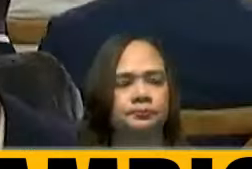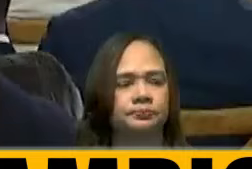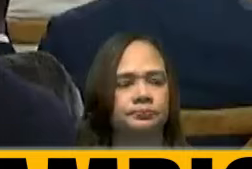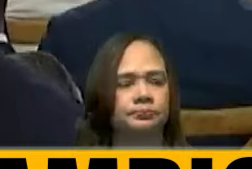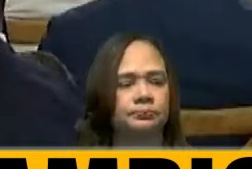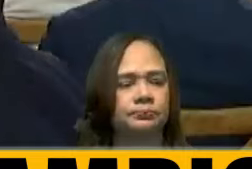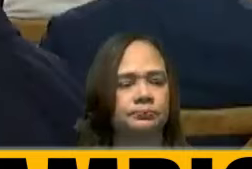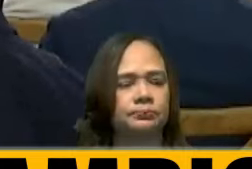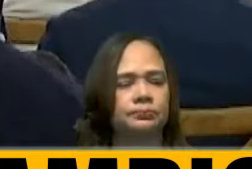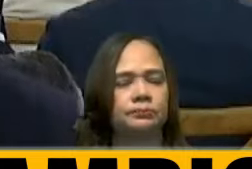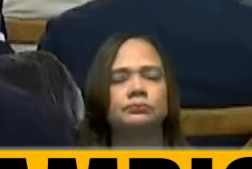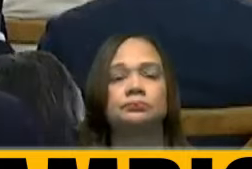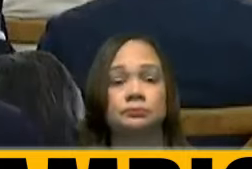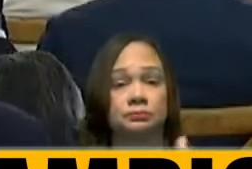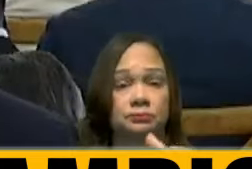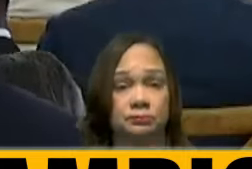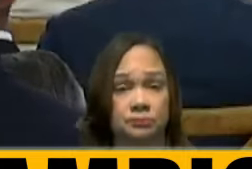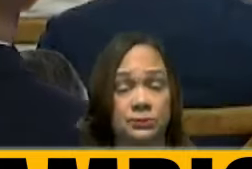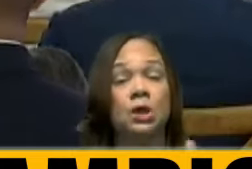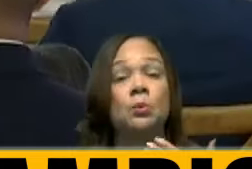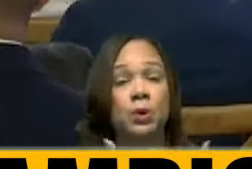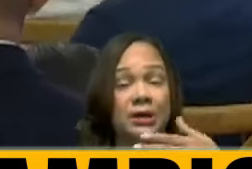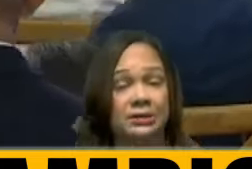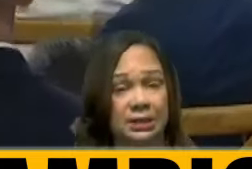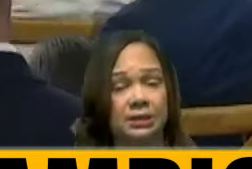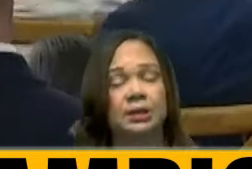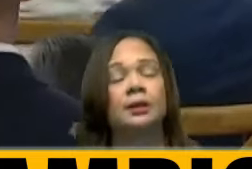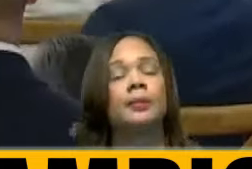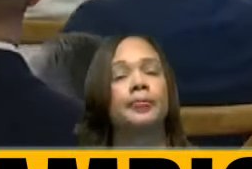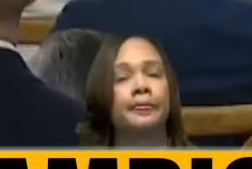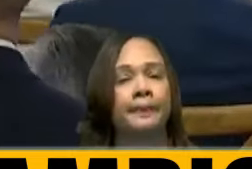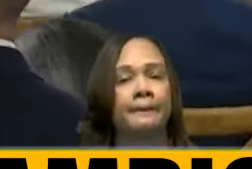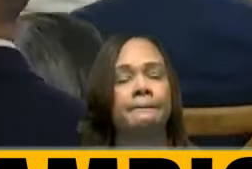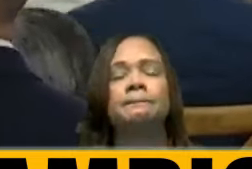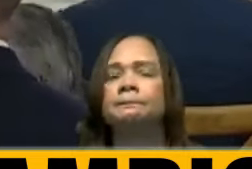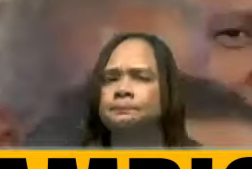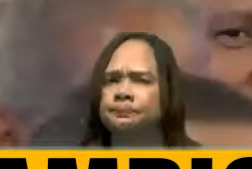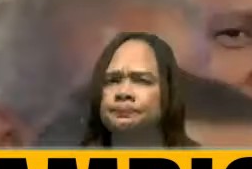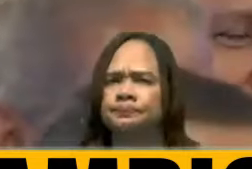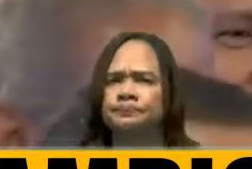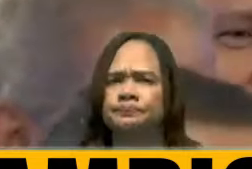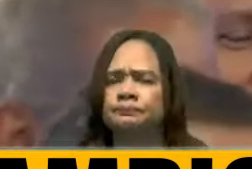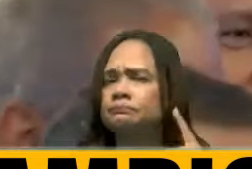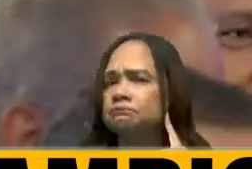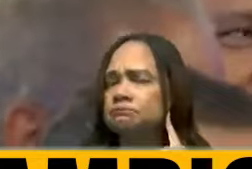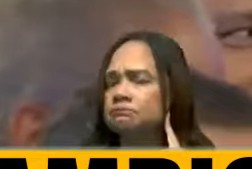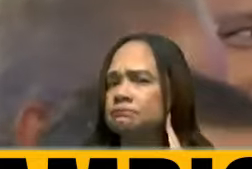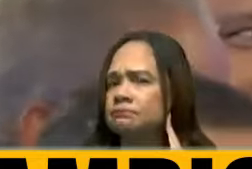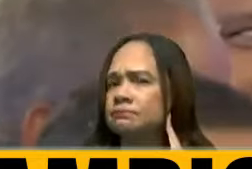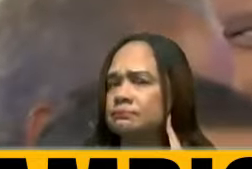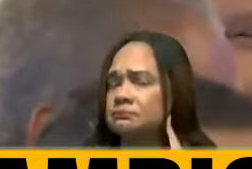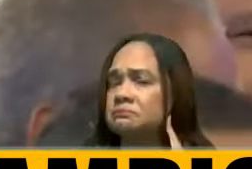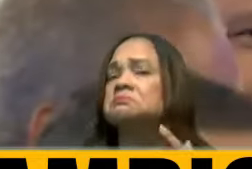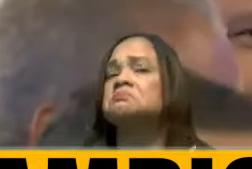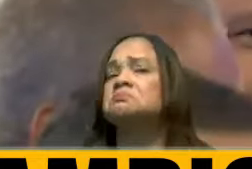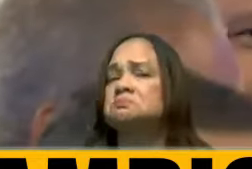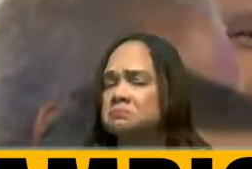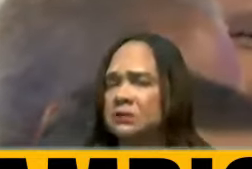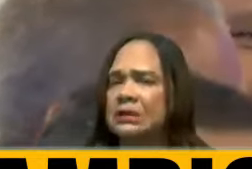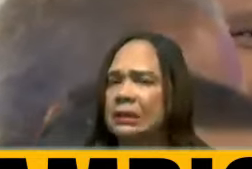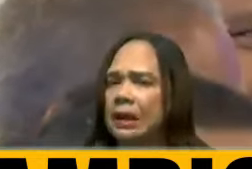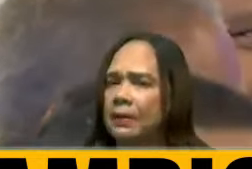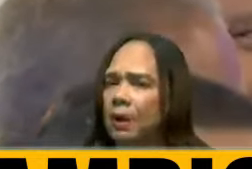presentado Buenas tardes señor presidente Greco erasme presidente Yo escucho Que a pesar del trabajo que se